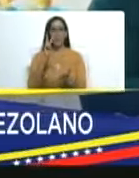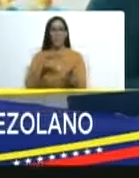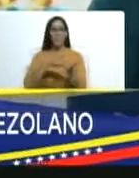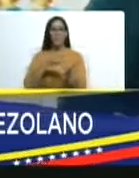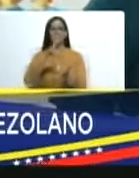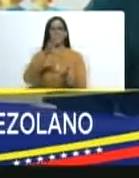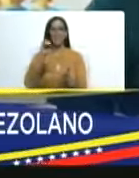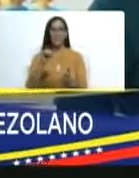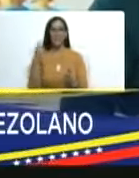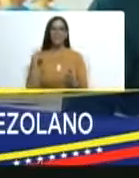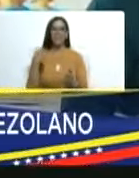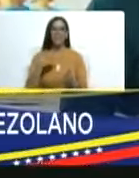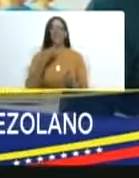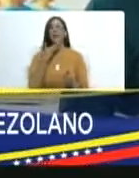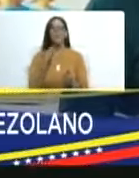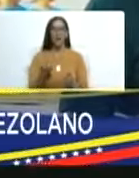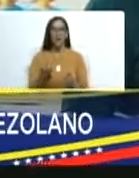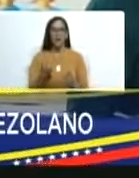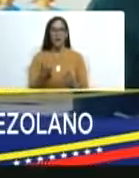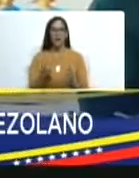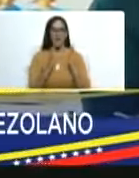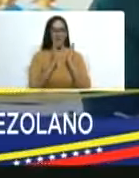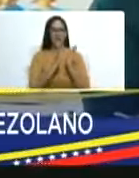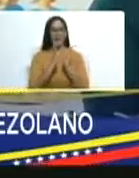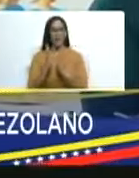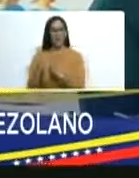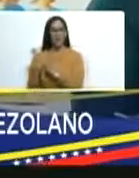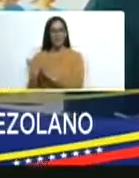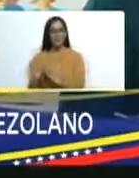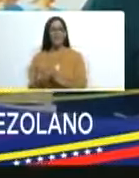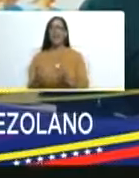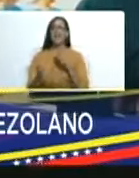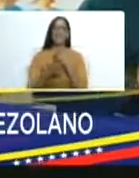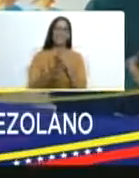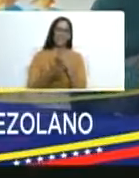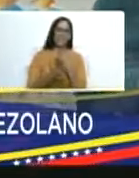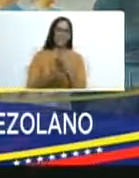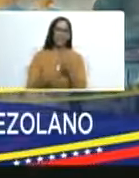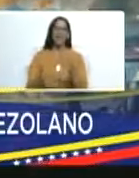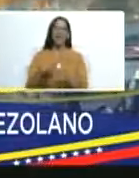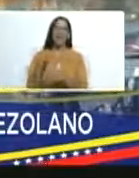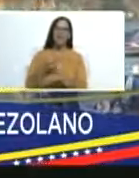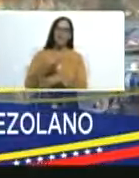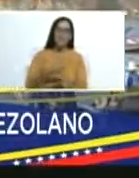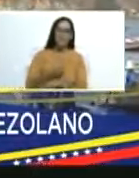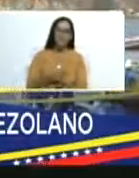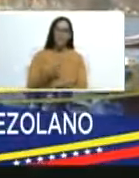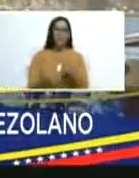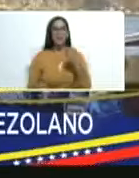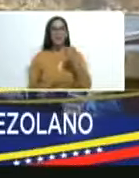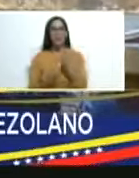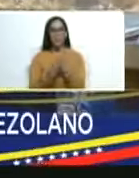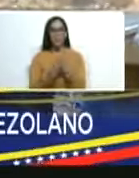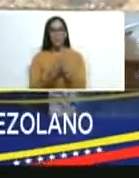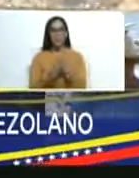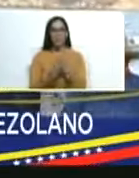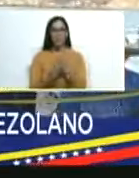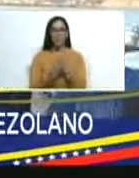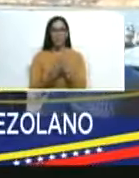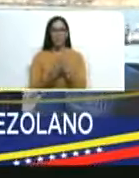2030 tenemos que mejorar en organización, en técnica, en financiamiento, en apoyo,